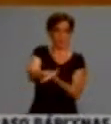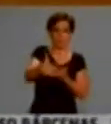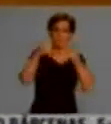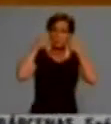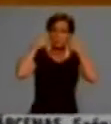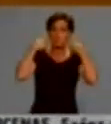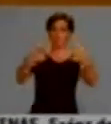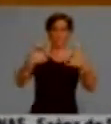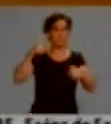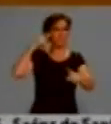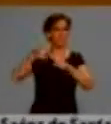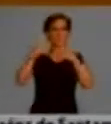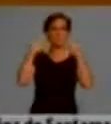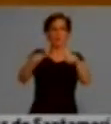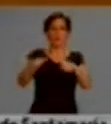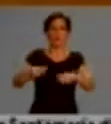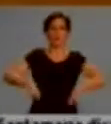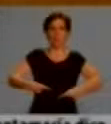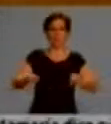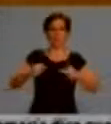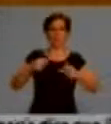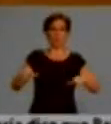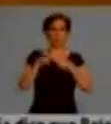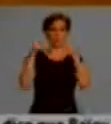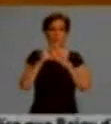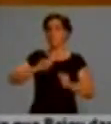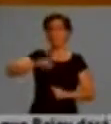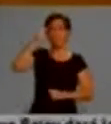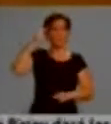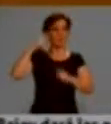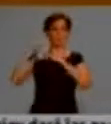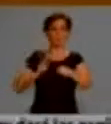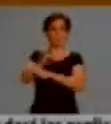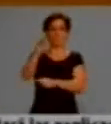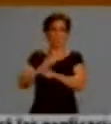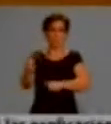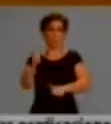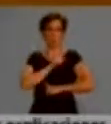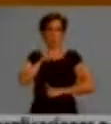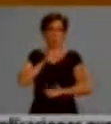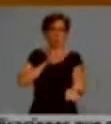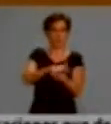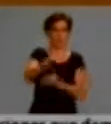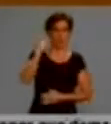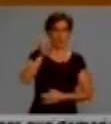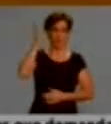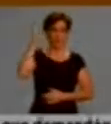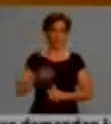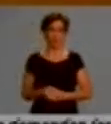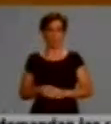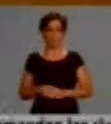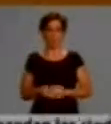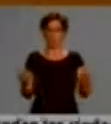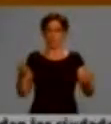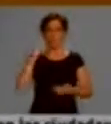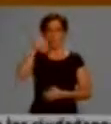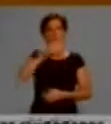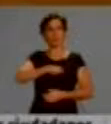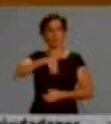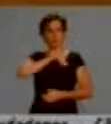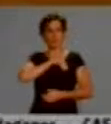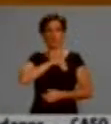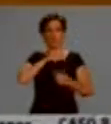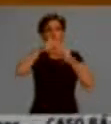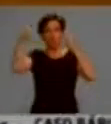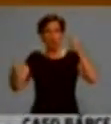indefectible a las partidas de gasto social y, entre otras, a las prestaciones por desempleo. Un país como España, con